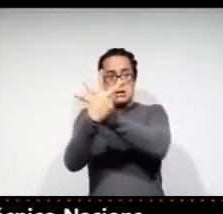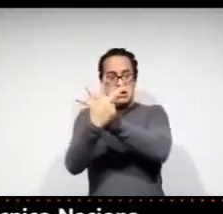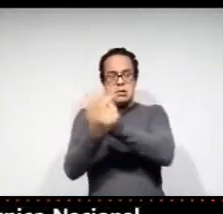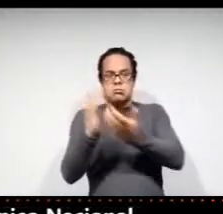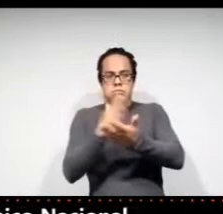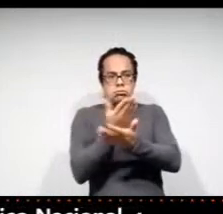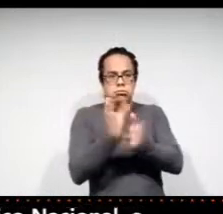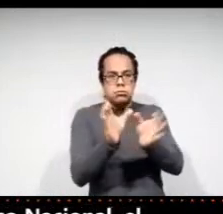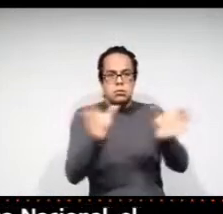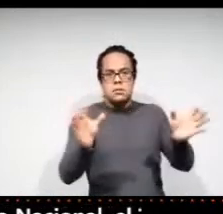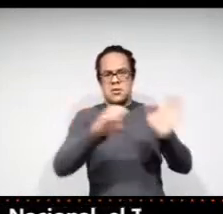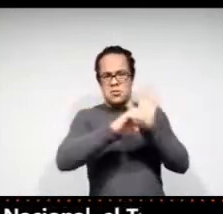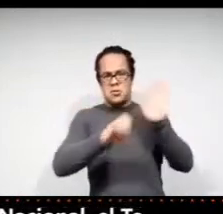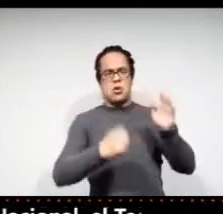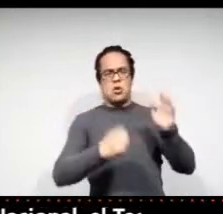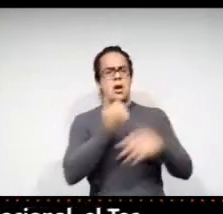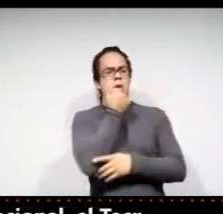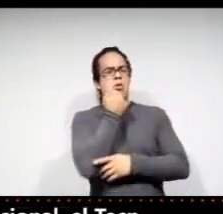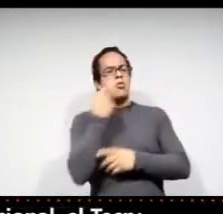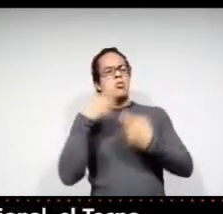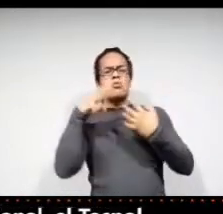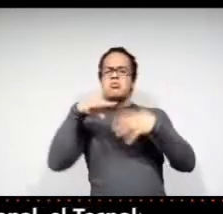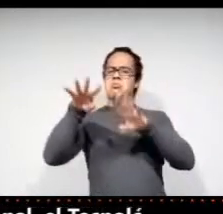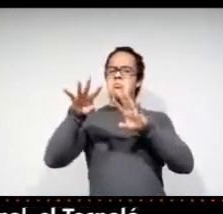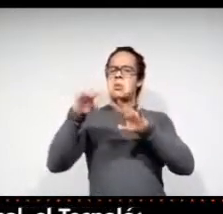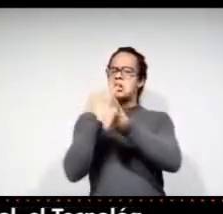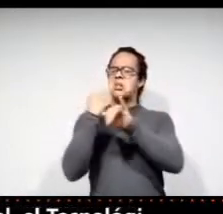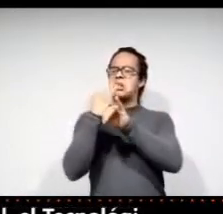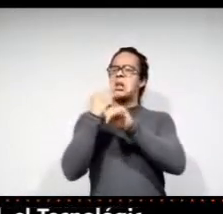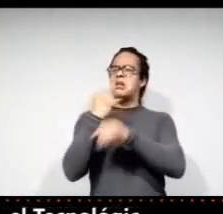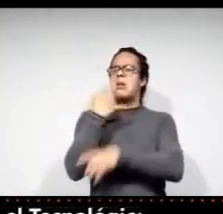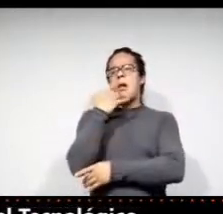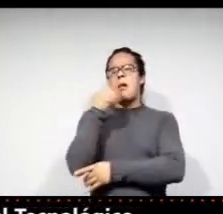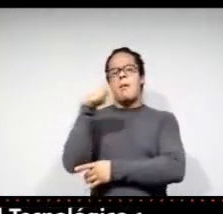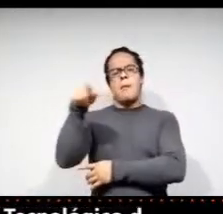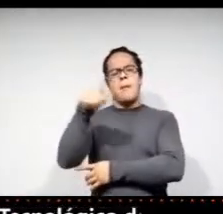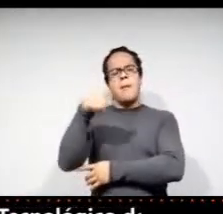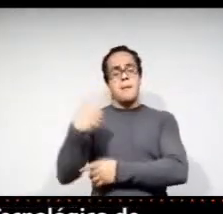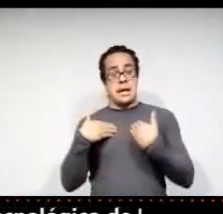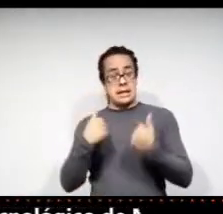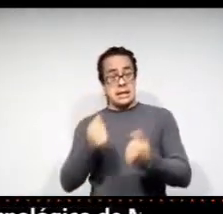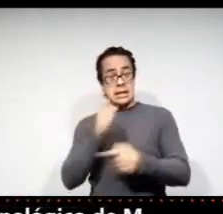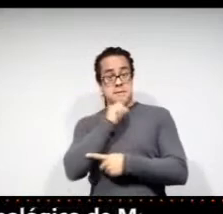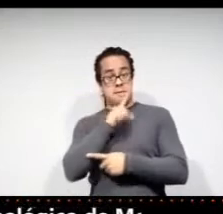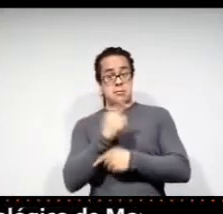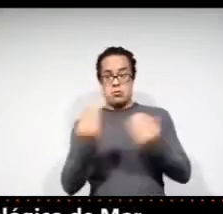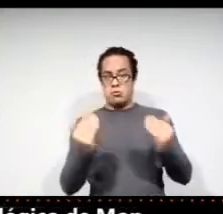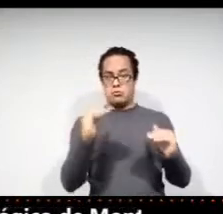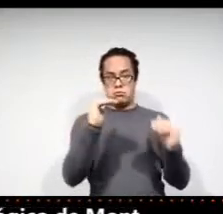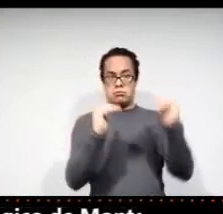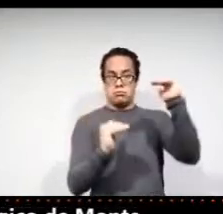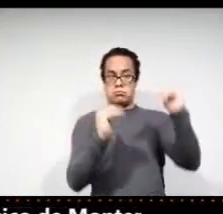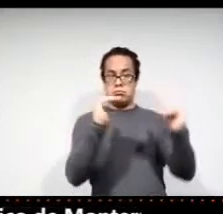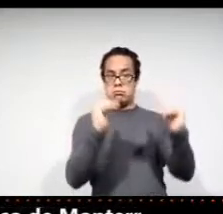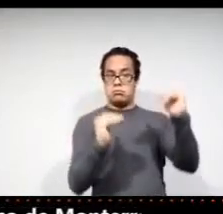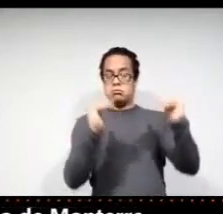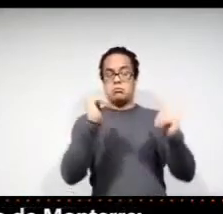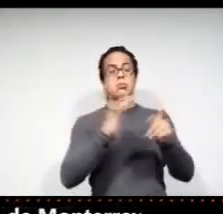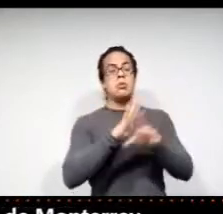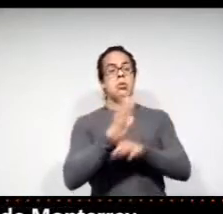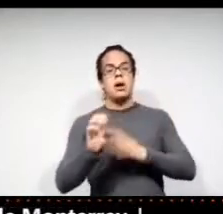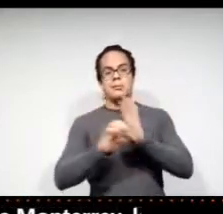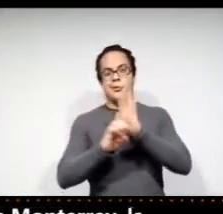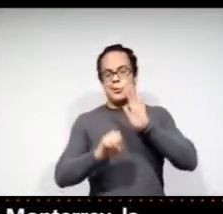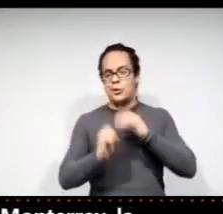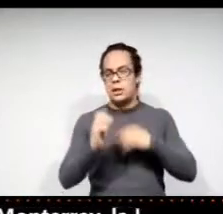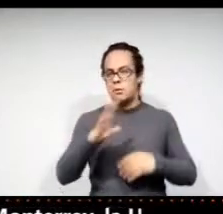alumnos viendo clases en streaming realmente van a tener las mismas ventajas. Vuelvo a lo mismo. No van a tener ni